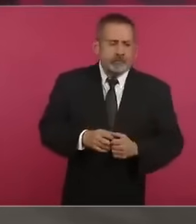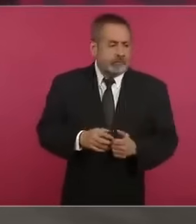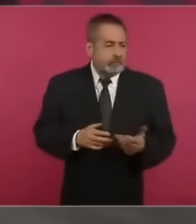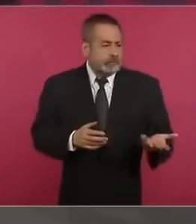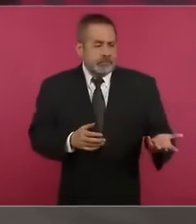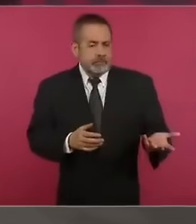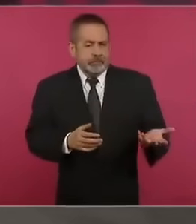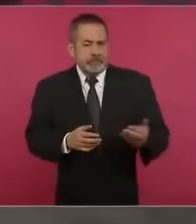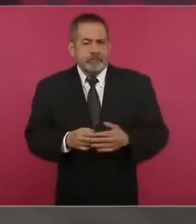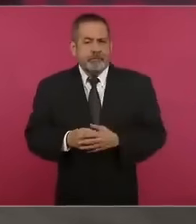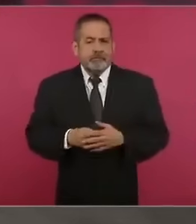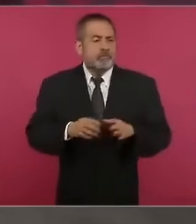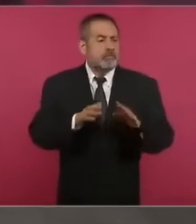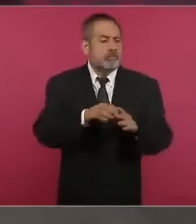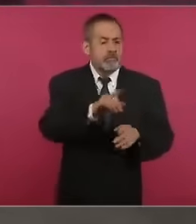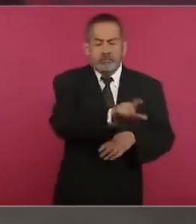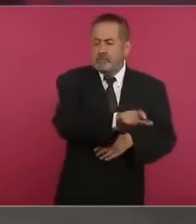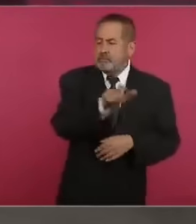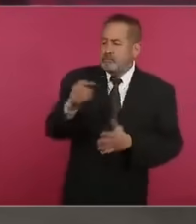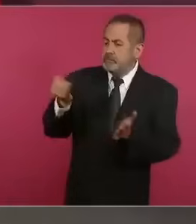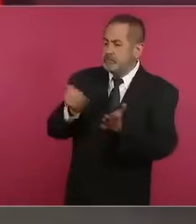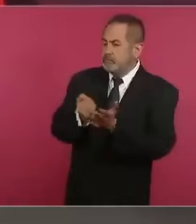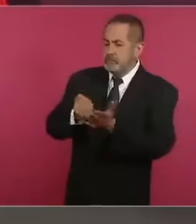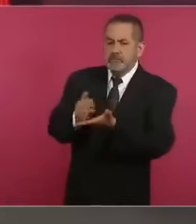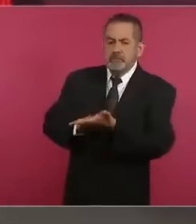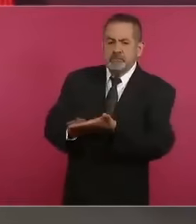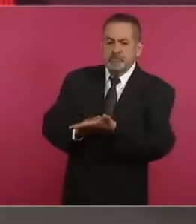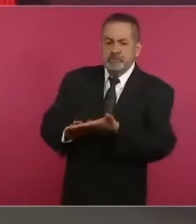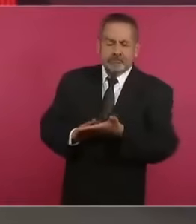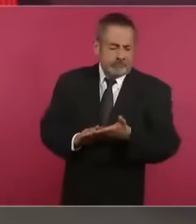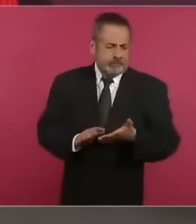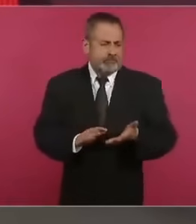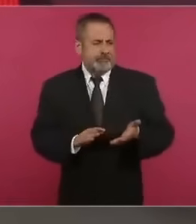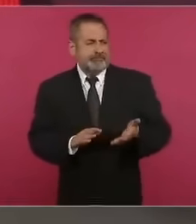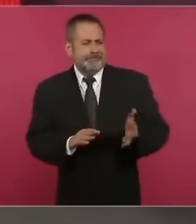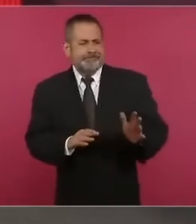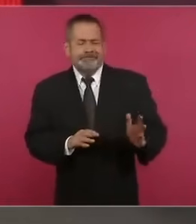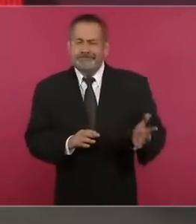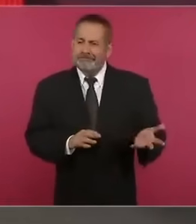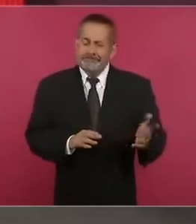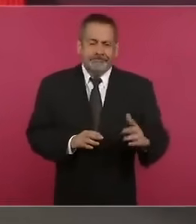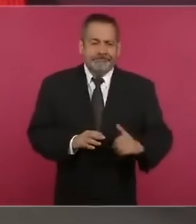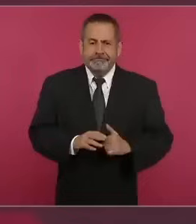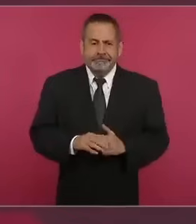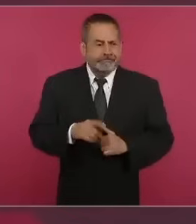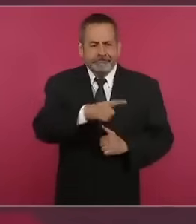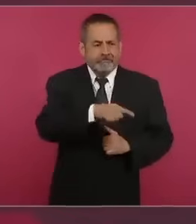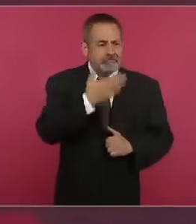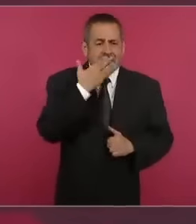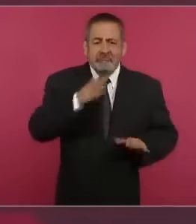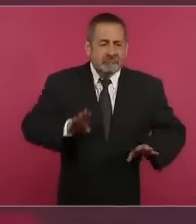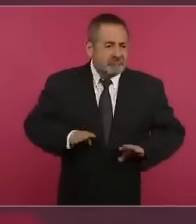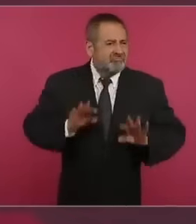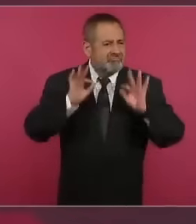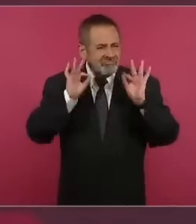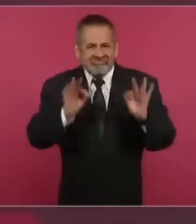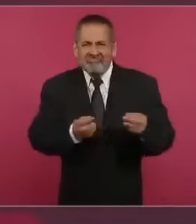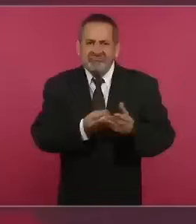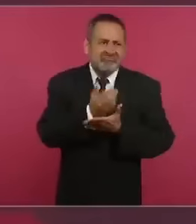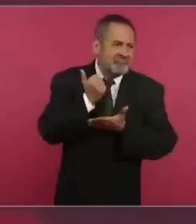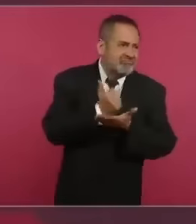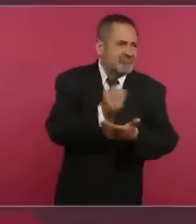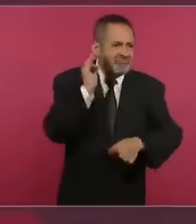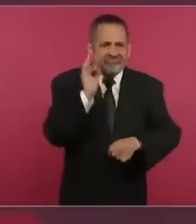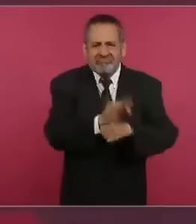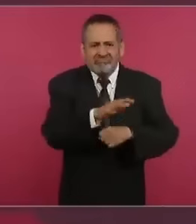cancelación, condonación de impuestos, y no se beneficiaba